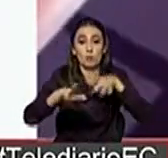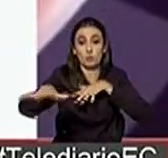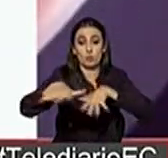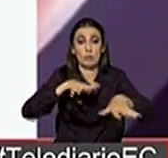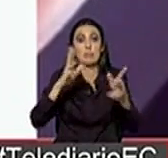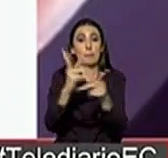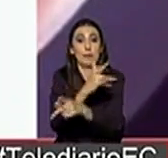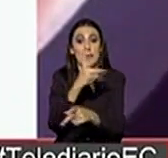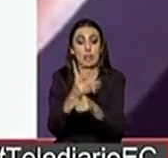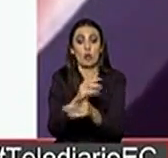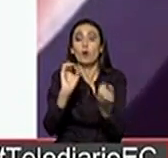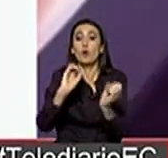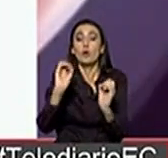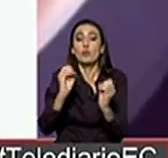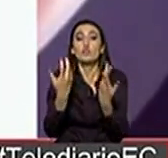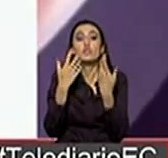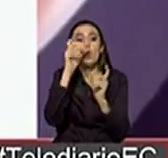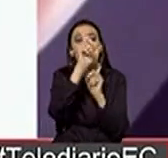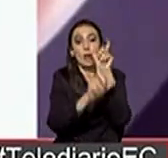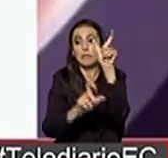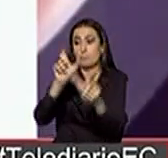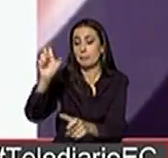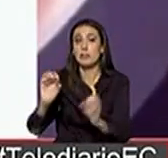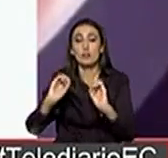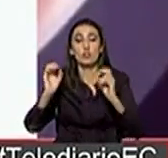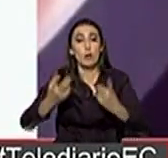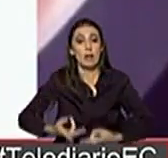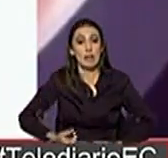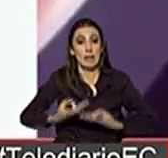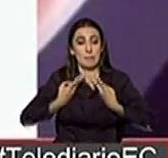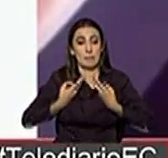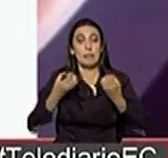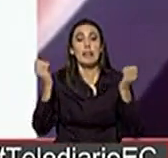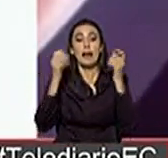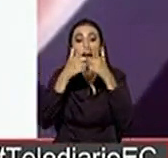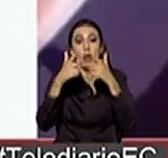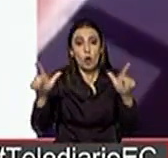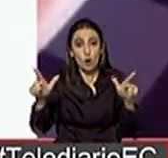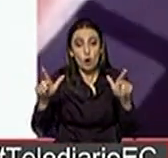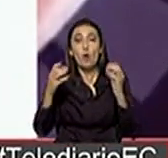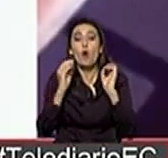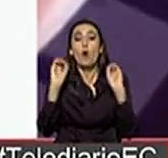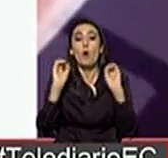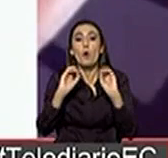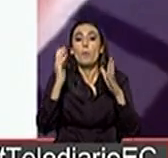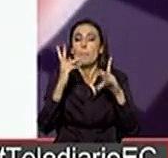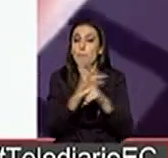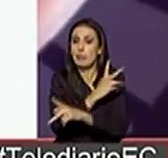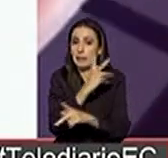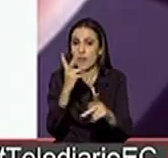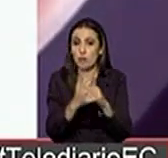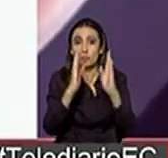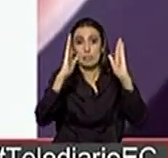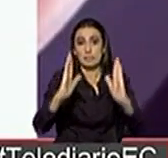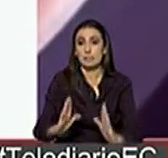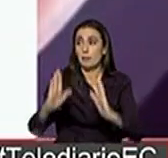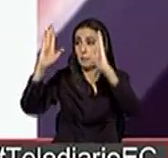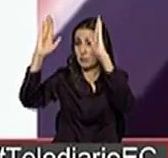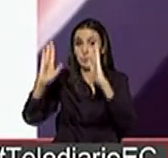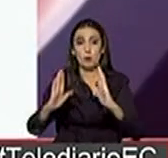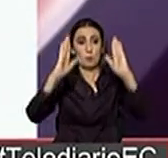la vida la integridad física o la libertad de las personas o pongan en peligro las edificaciones